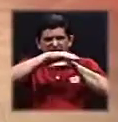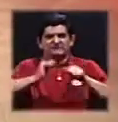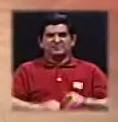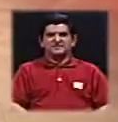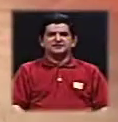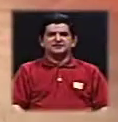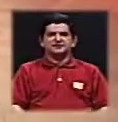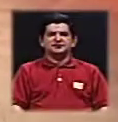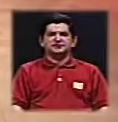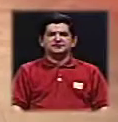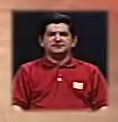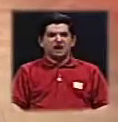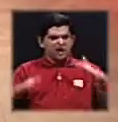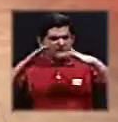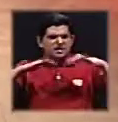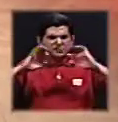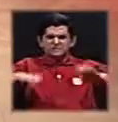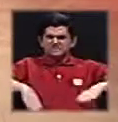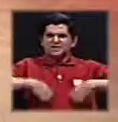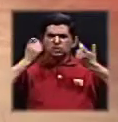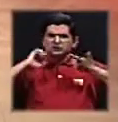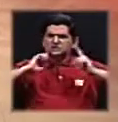cuáles espacios existieron para, digamos,